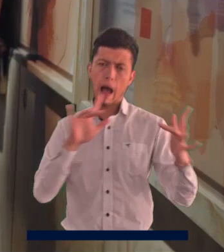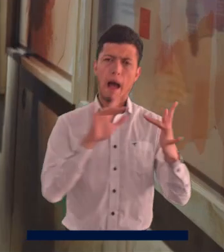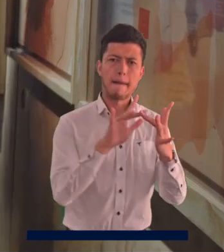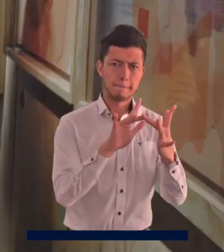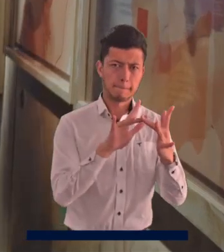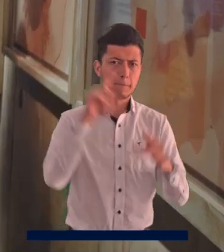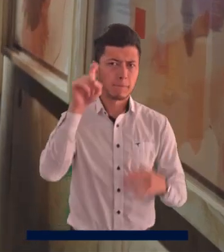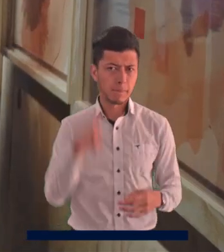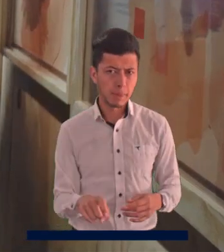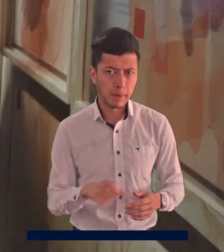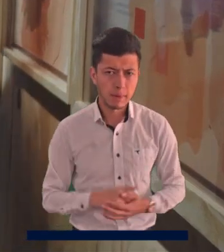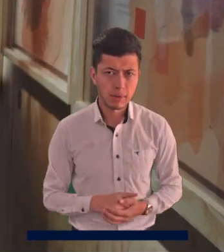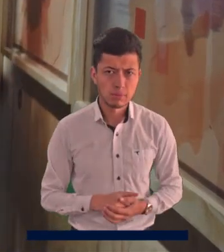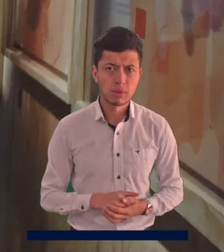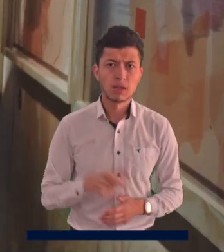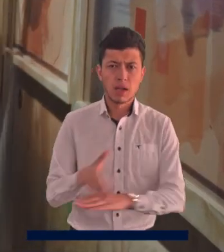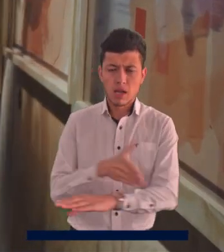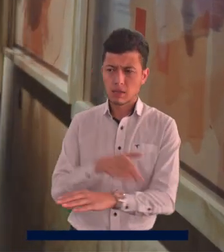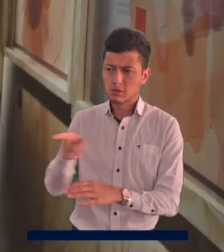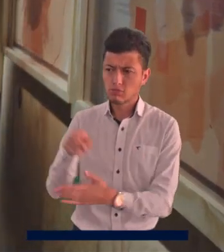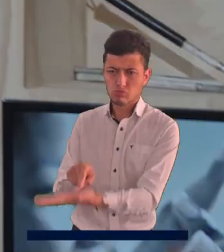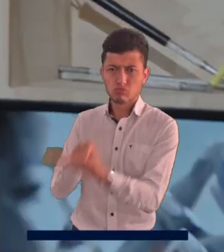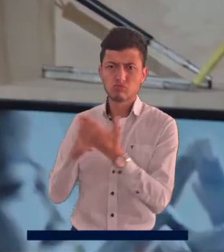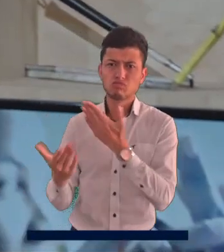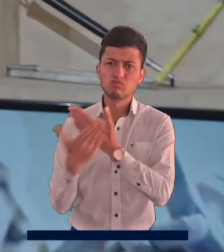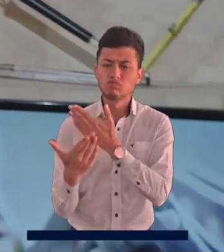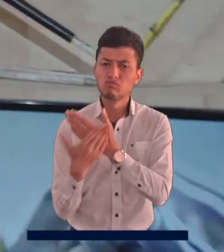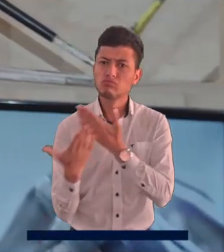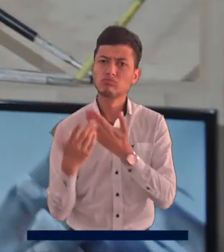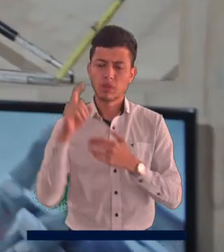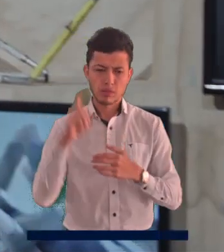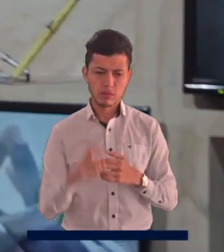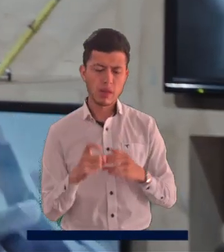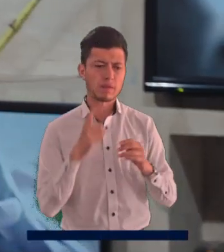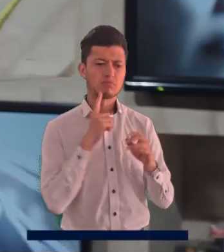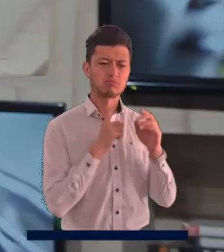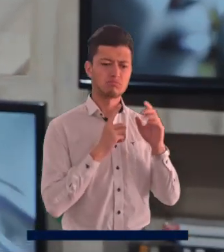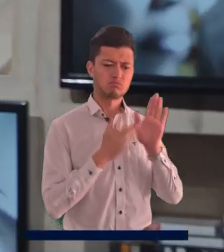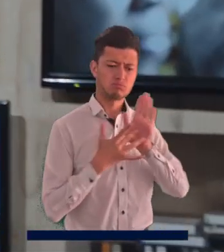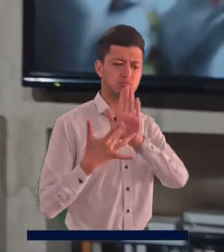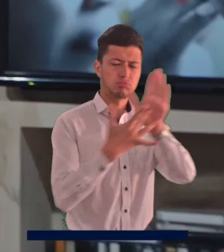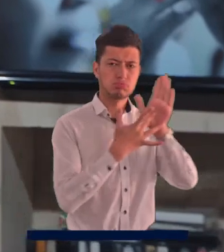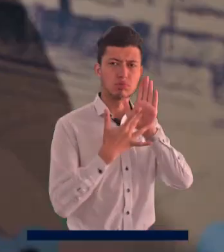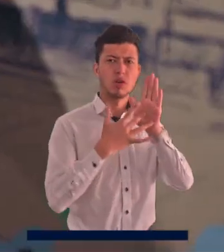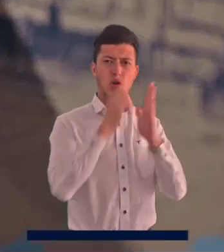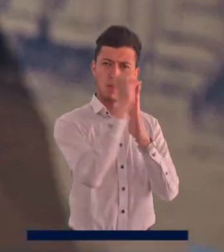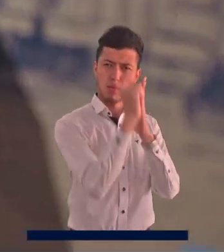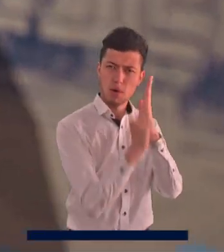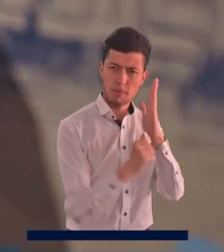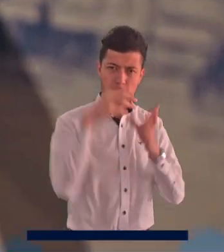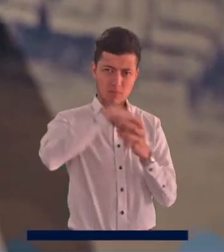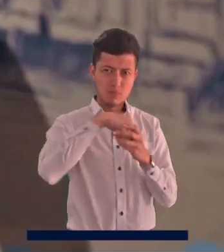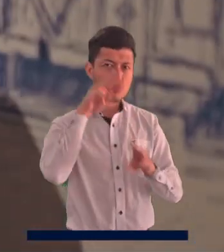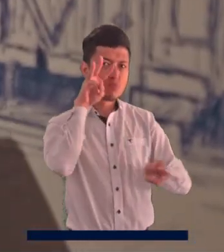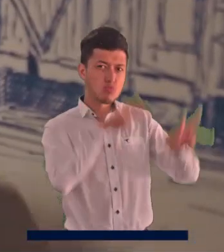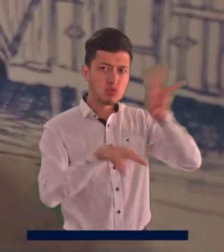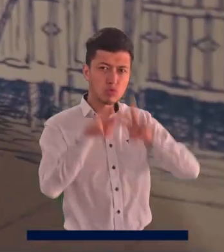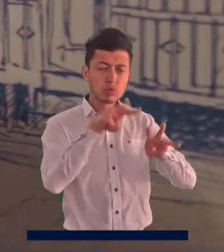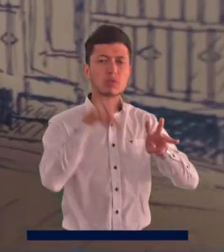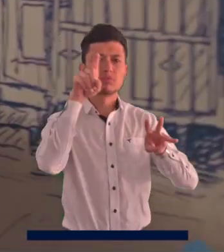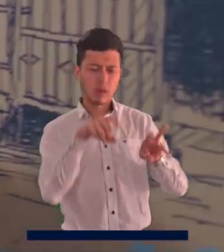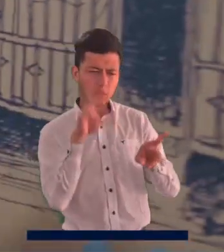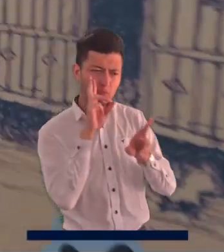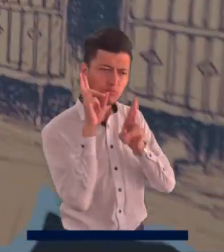socialmente. Y una dimensión territorial que implique que las exposiciones vayan y vengan y que el museo y los programas del museo